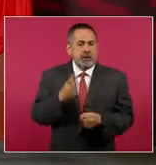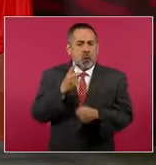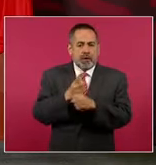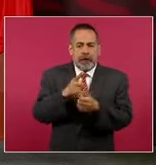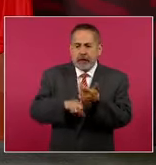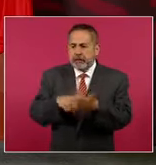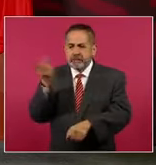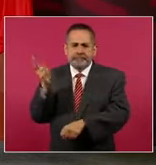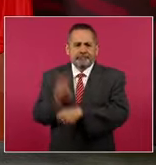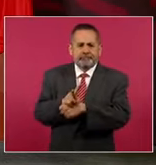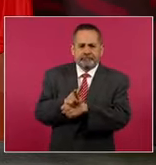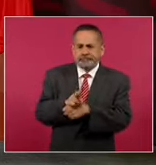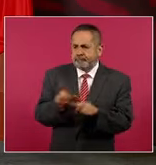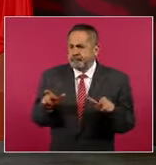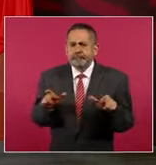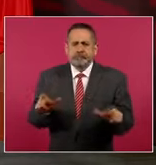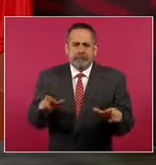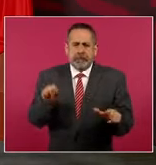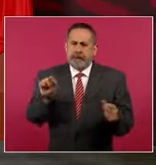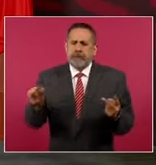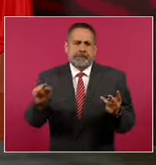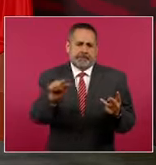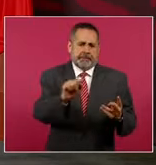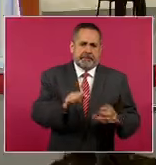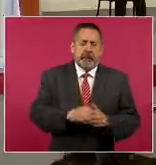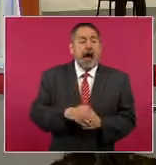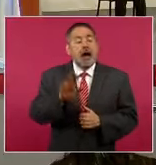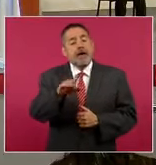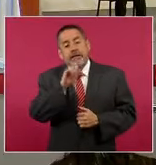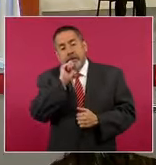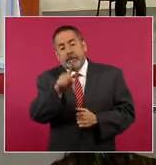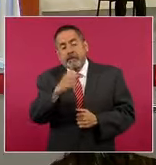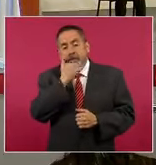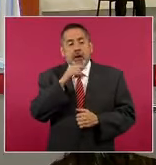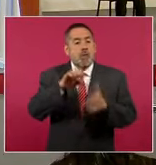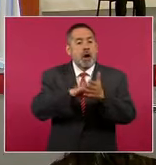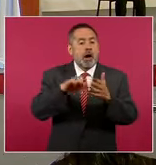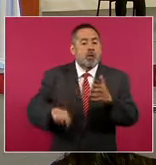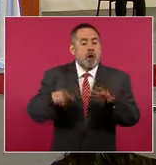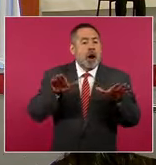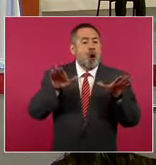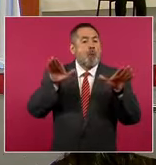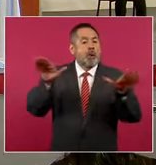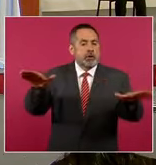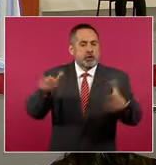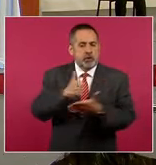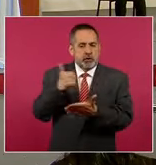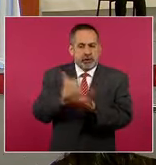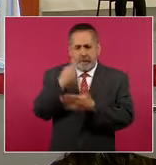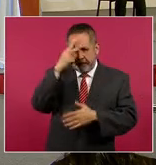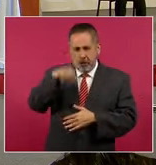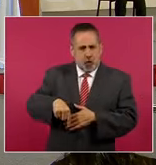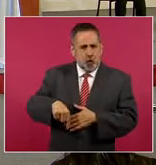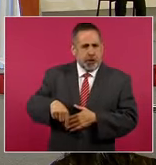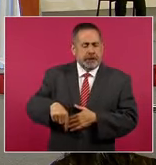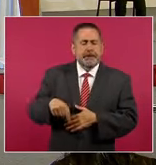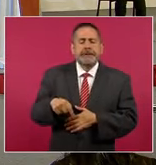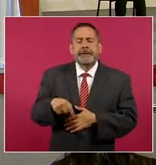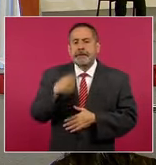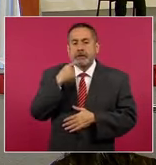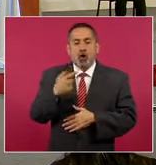aduanas. La que sigue, por favor. También ahí, perdón, por ejemplo, en la aduana del aeropuerto de la Ciudad de México, como dije